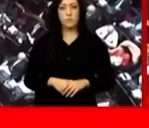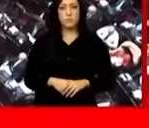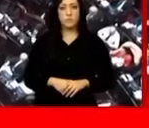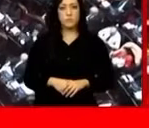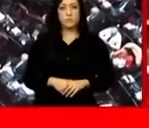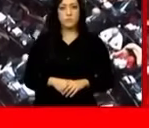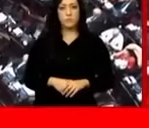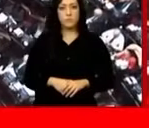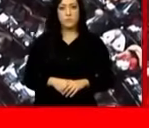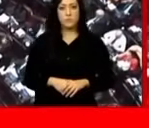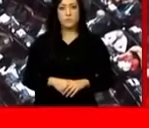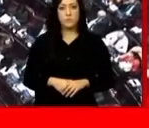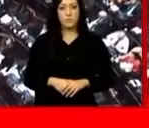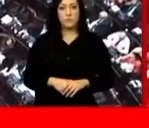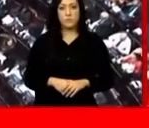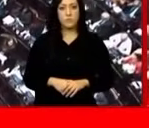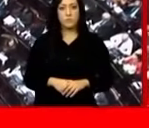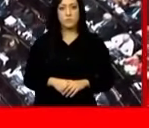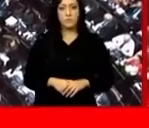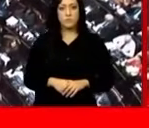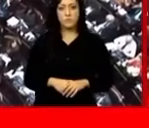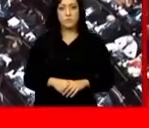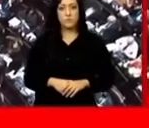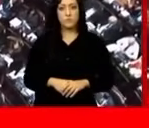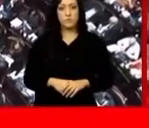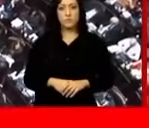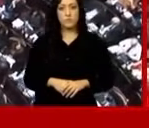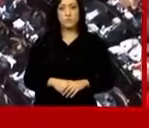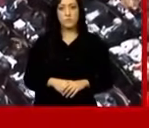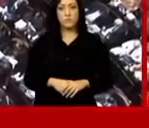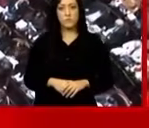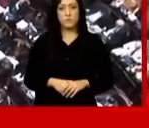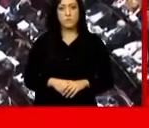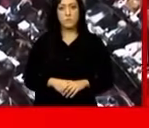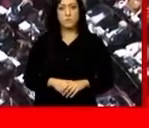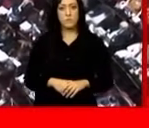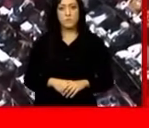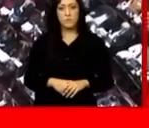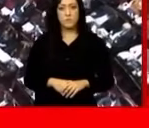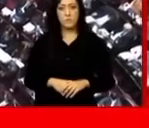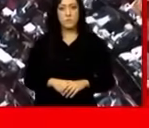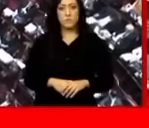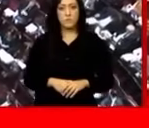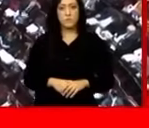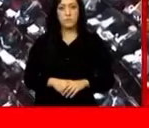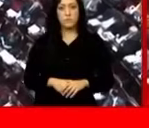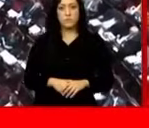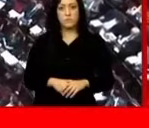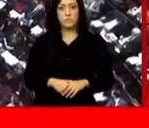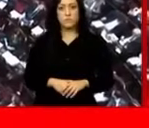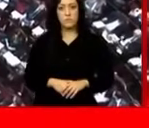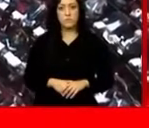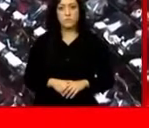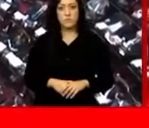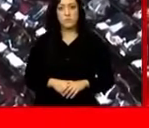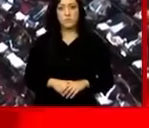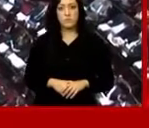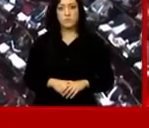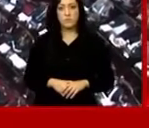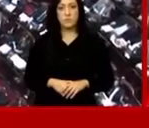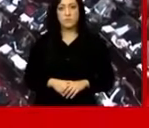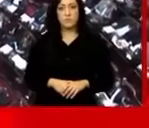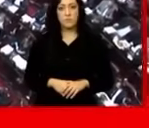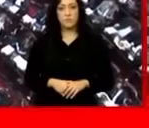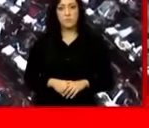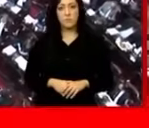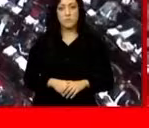un poco más las razones de por qué está desacelerando. Que yo creo que la mirada que tiene el gobierno es bastante simplista, que es solamente monetaria. Creo que